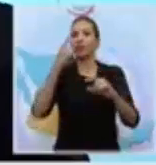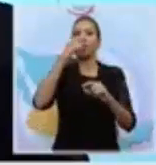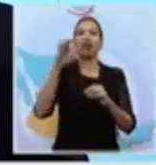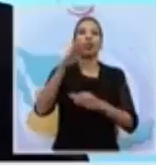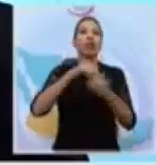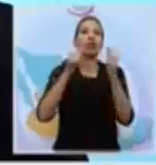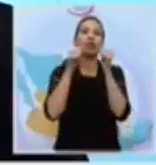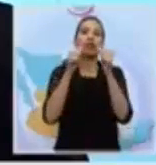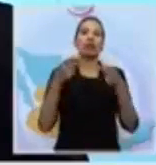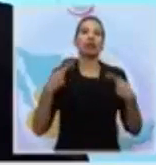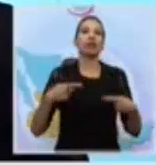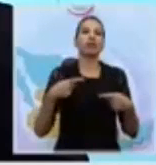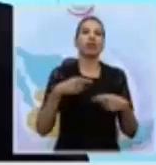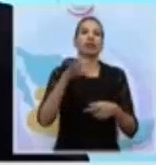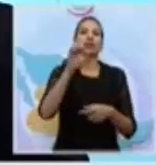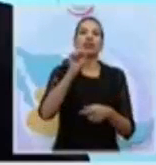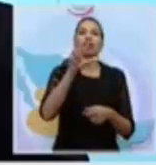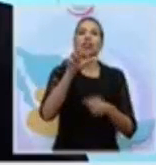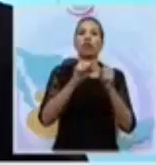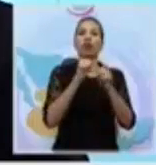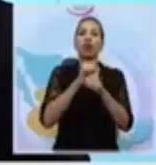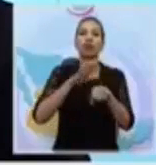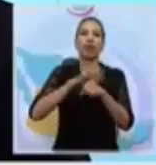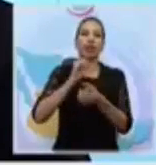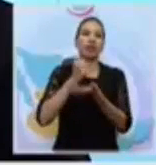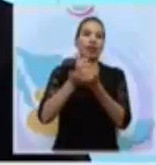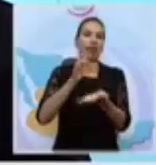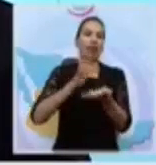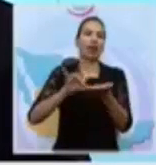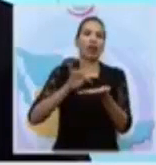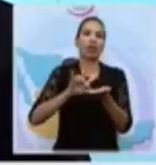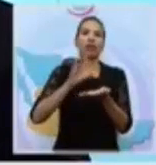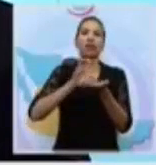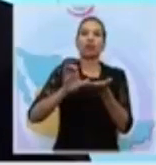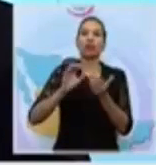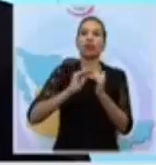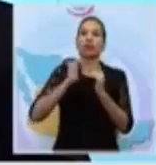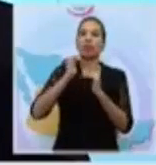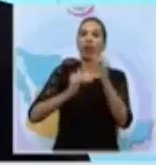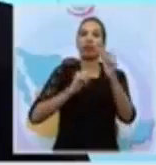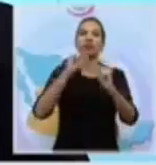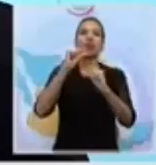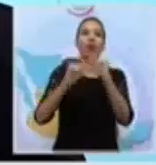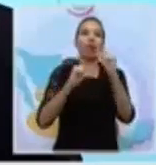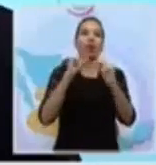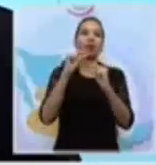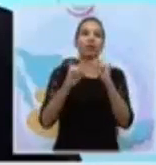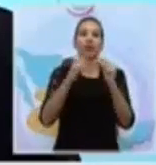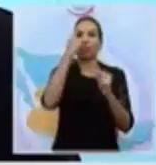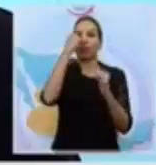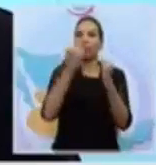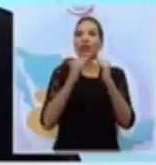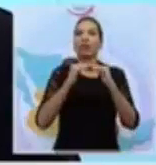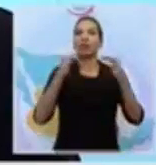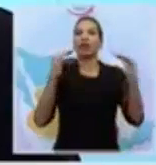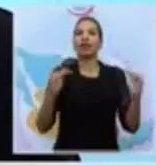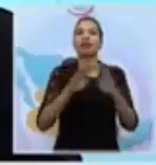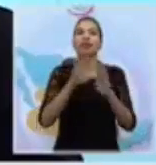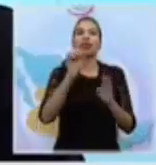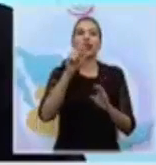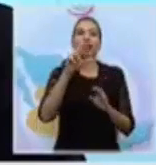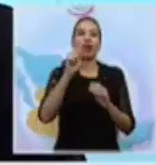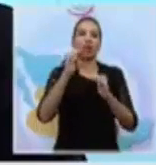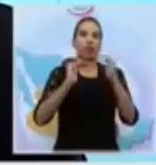cubrir a todos los mayores de 68 años y más, y su monto debe incrementarse gradualmente para igualarse al salario